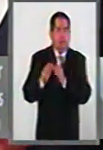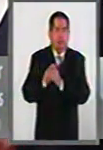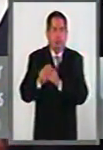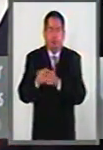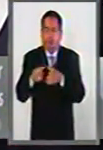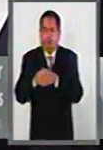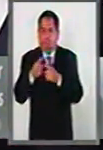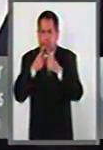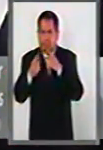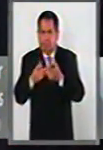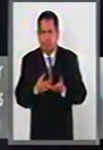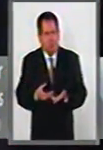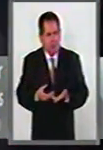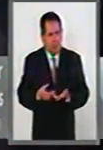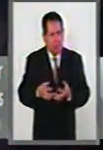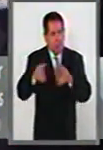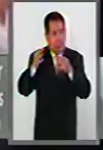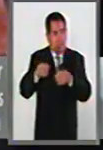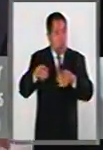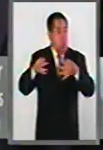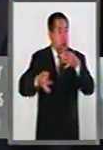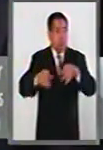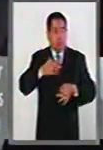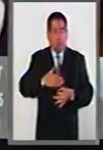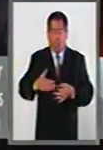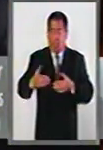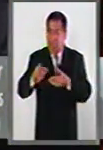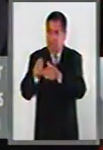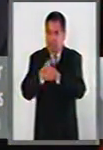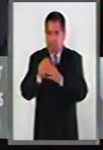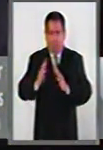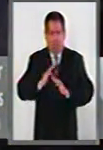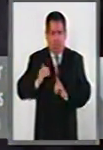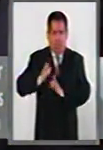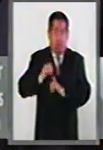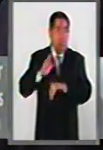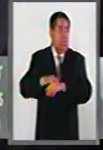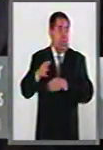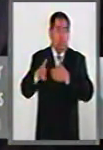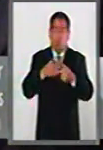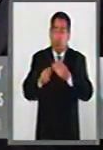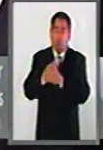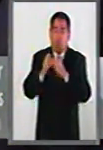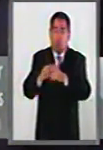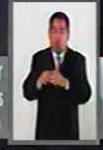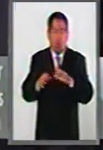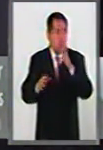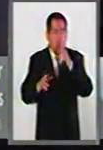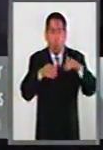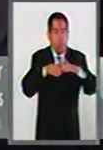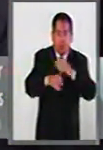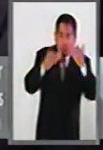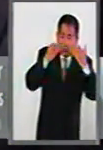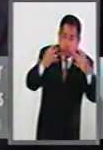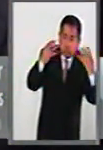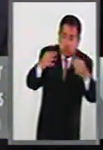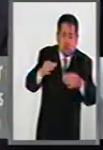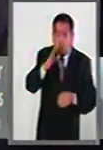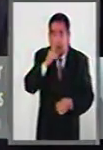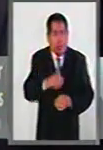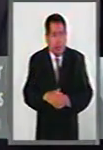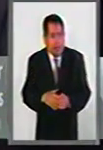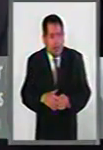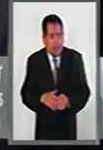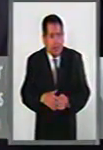Las audiencias, ese maravilloso aparato de justicia militar que estamos modernizando nosotros, poniéndolo al día,